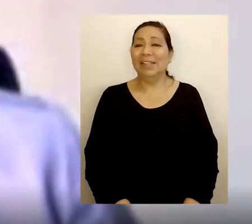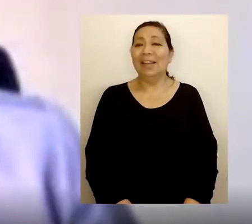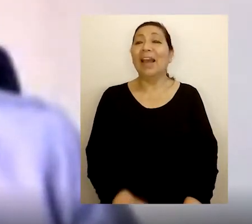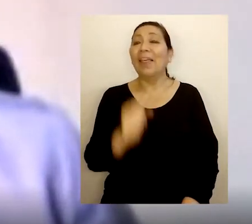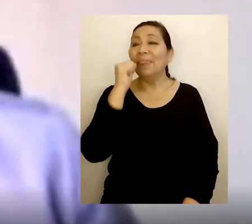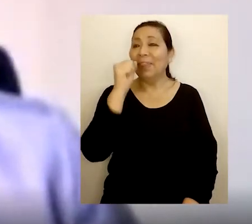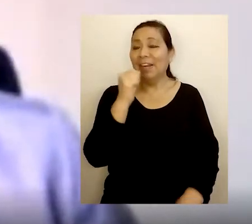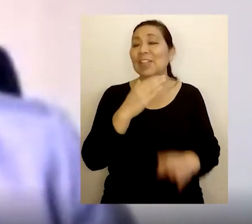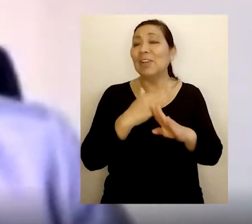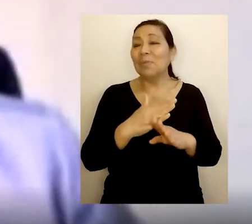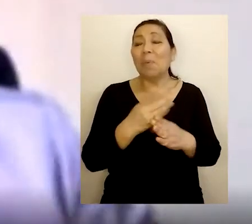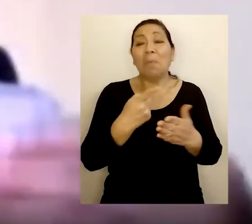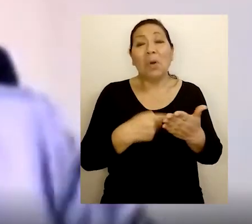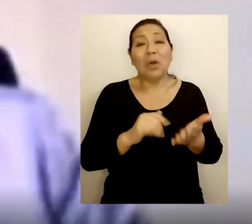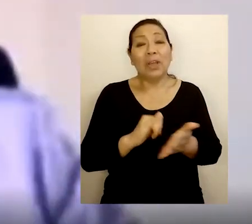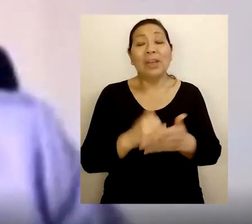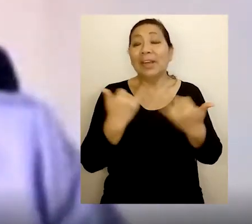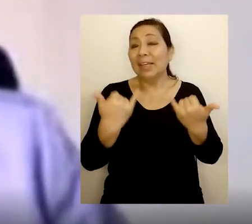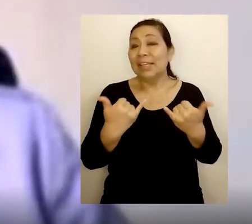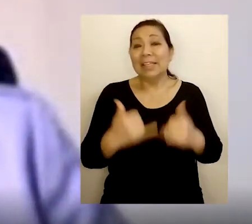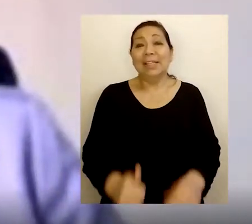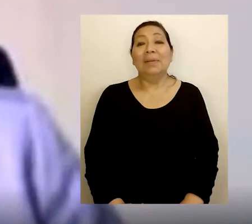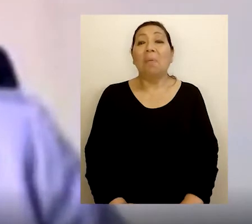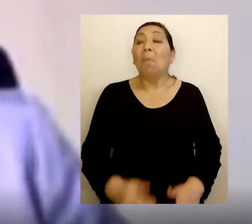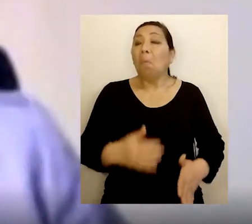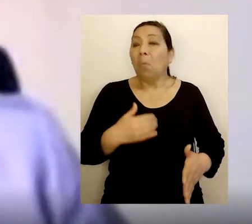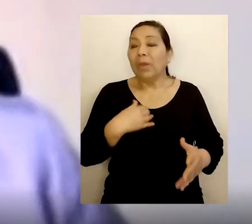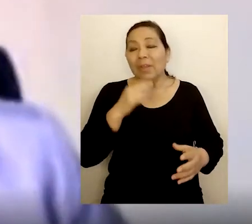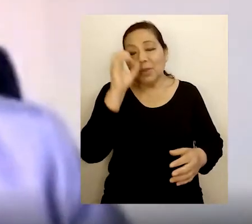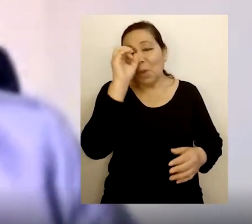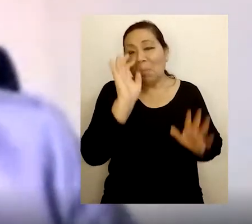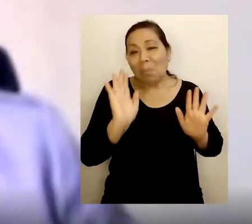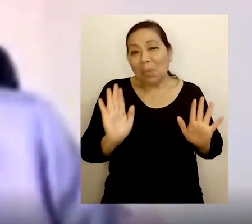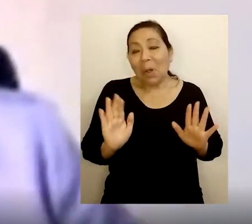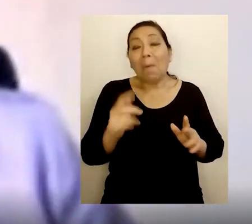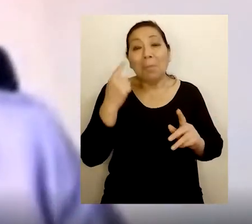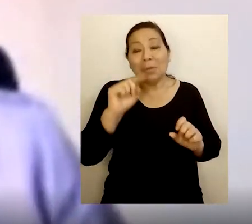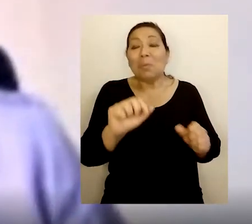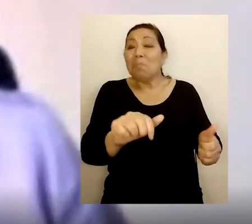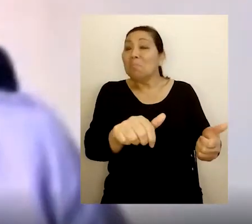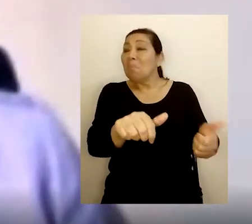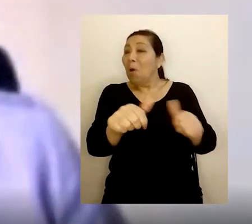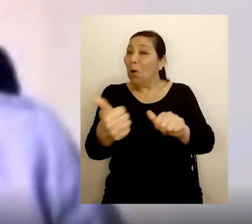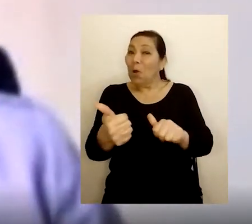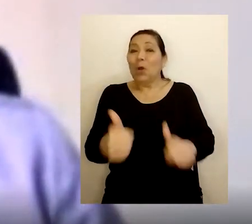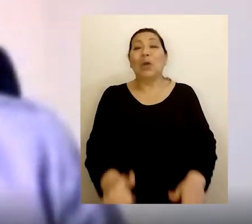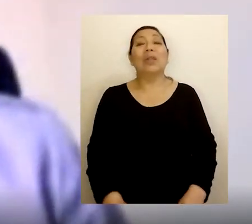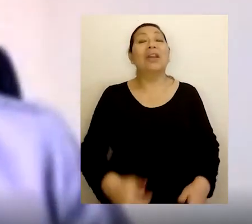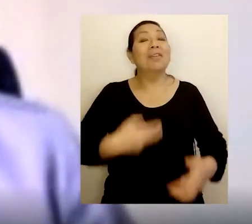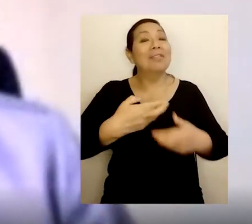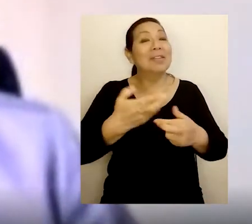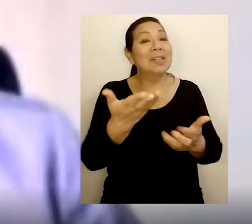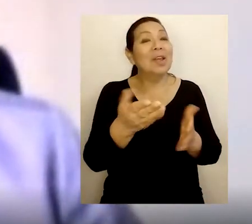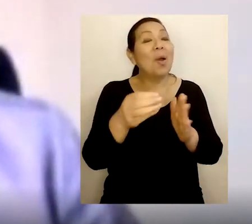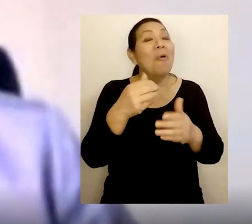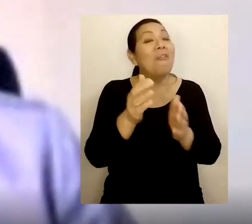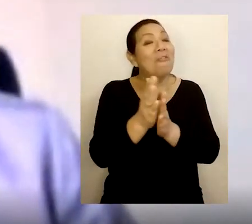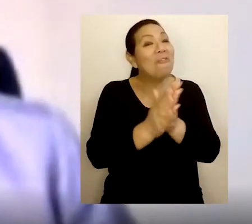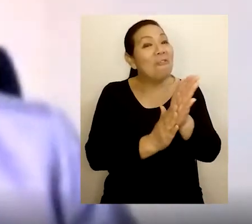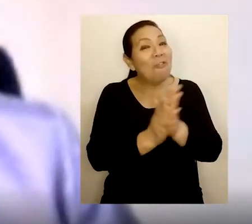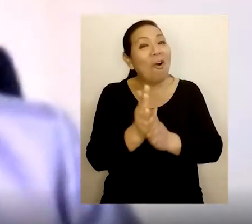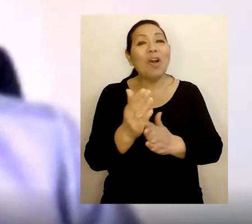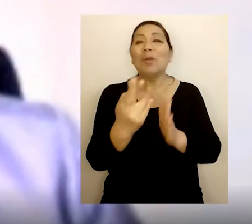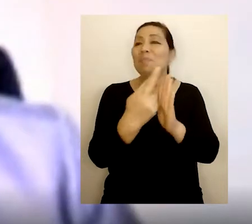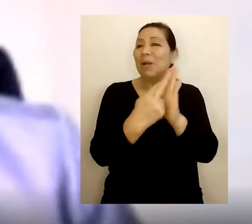al derecho de defensa. Por tanto, en ese extremo, se deben estimar. Por otro lado, respecto a la vulneración de la motivación de